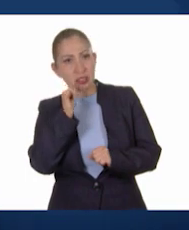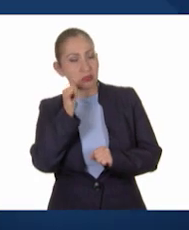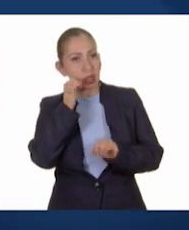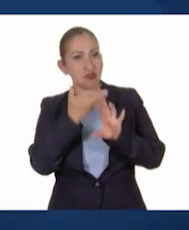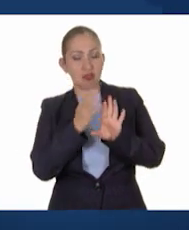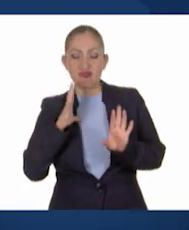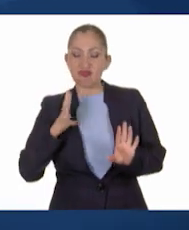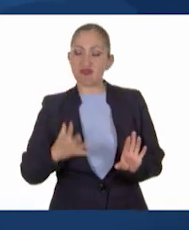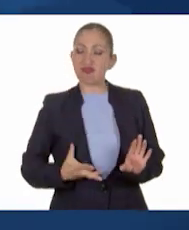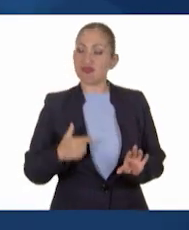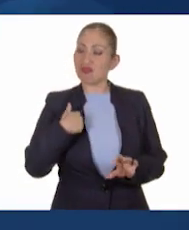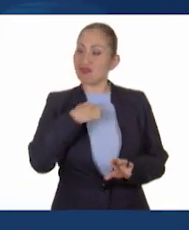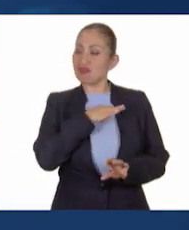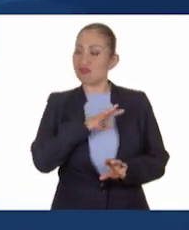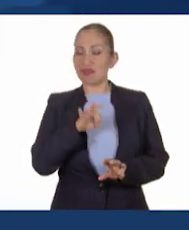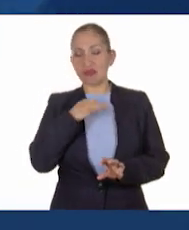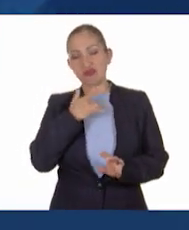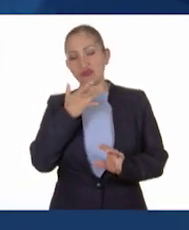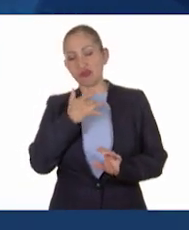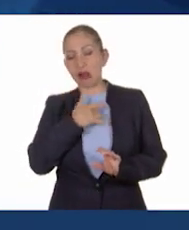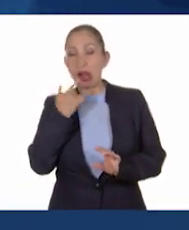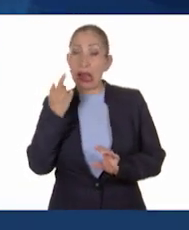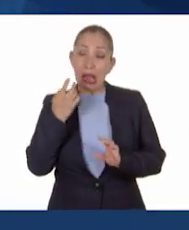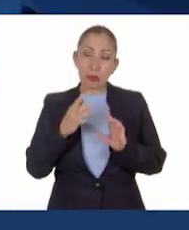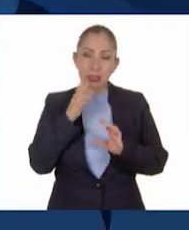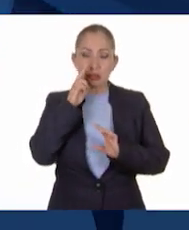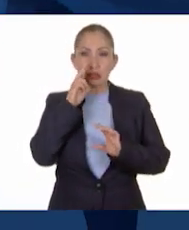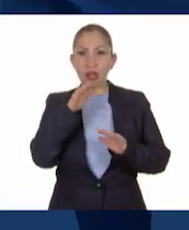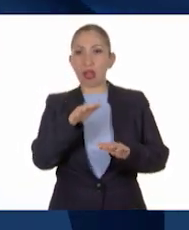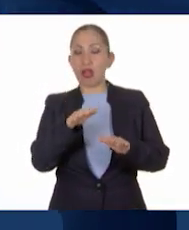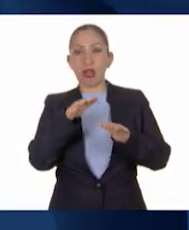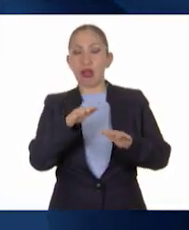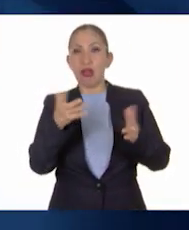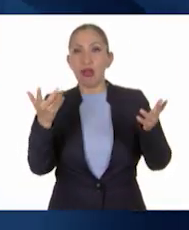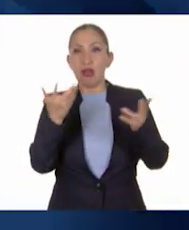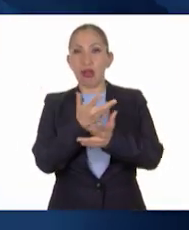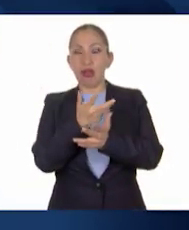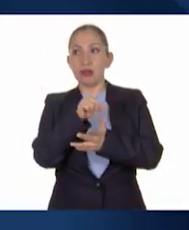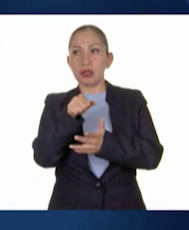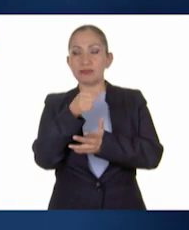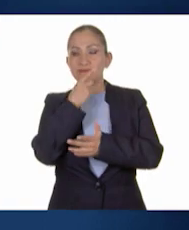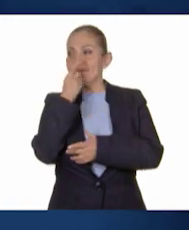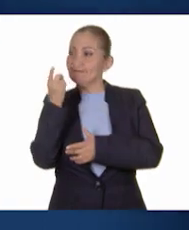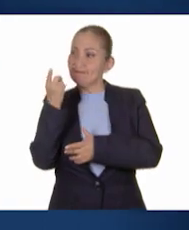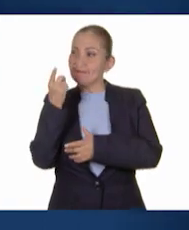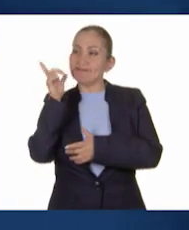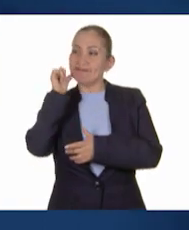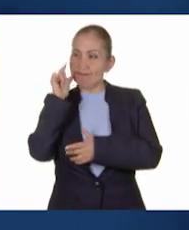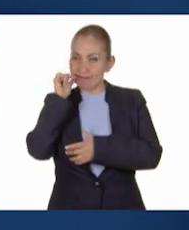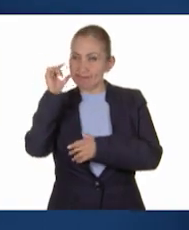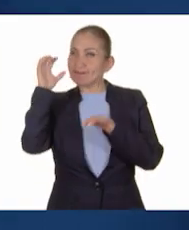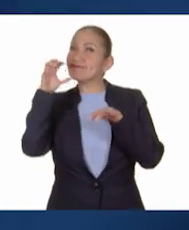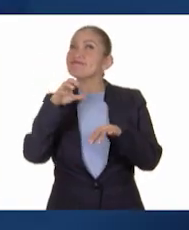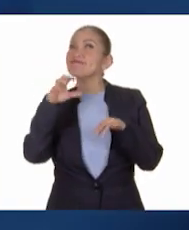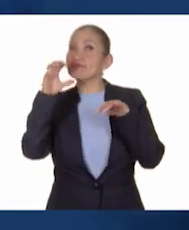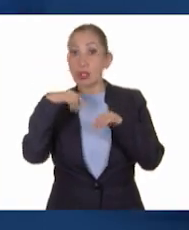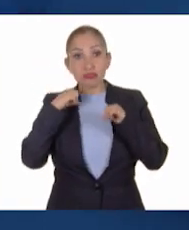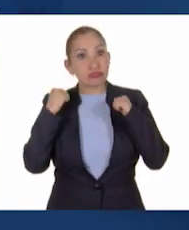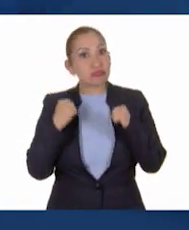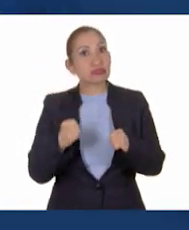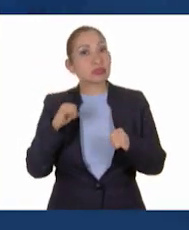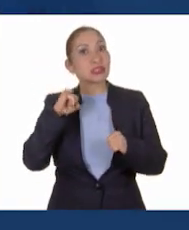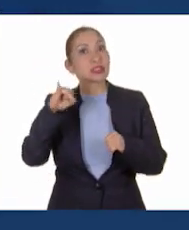muy orgulloso de su poder. A veces se quedaba absorto por un instante y luego decía, mañana va a llover, y